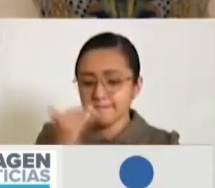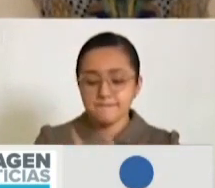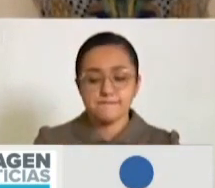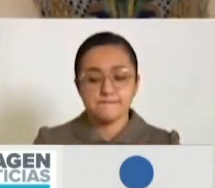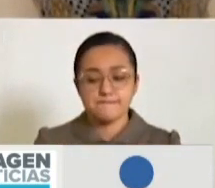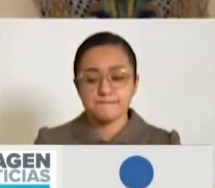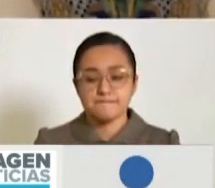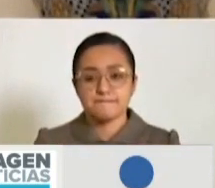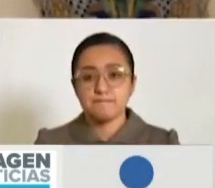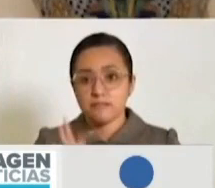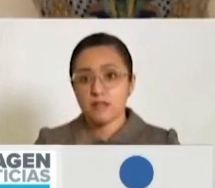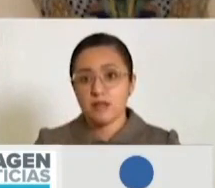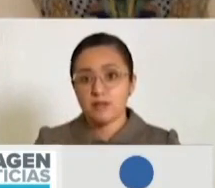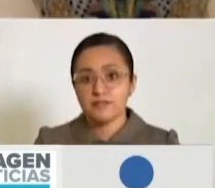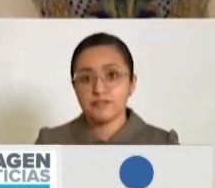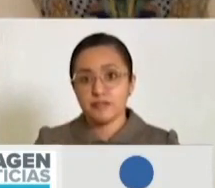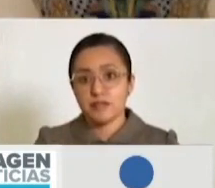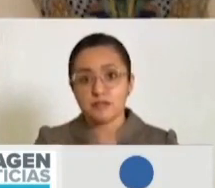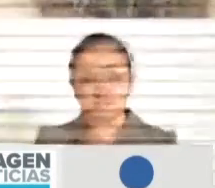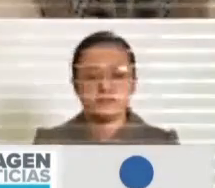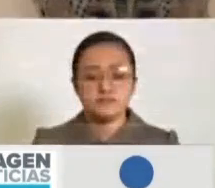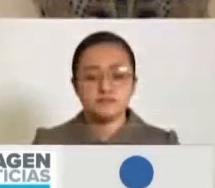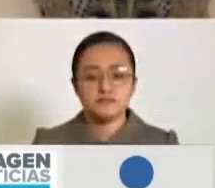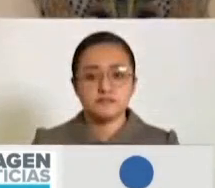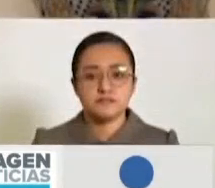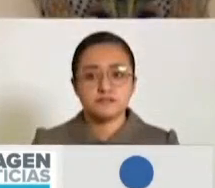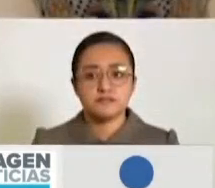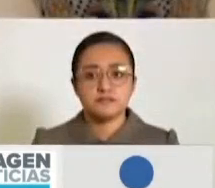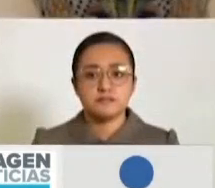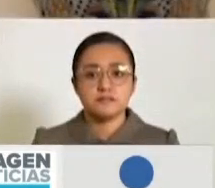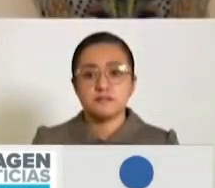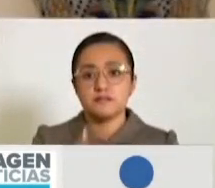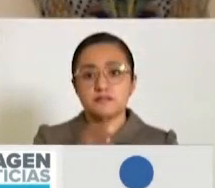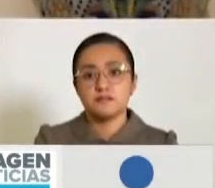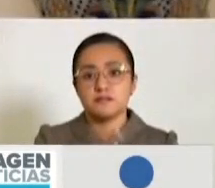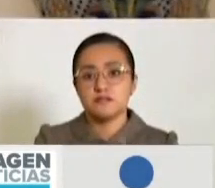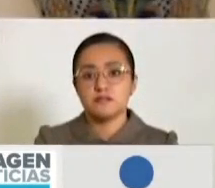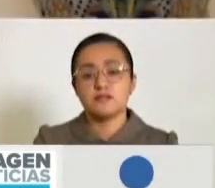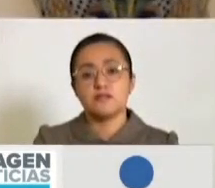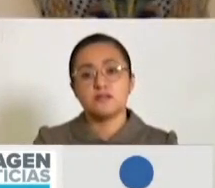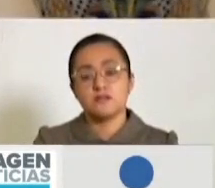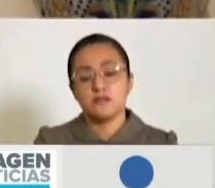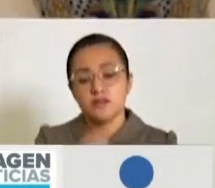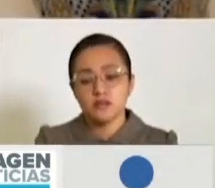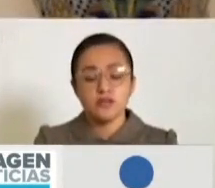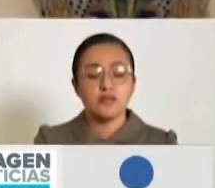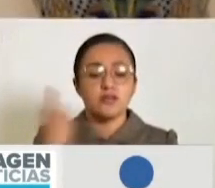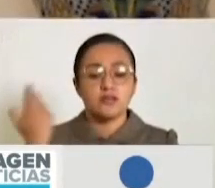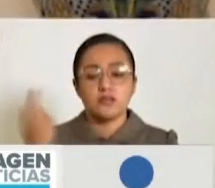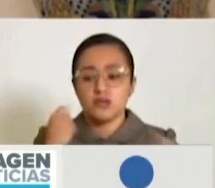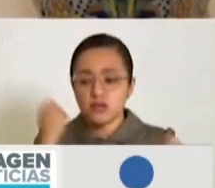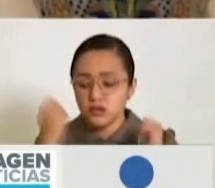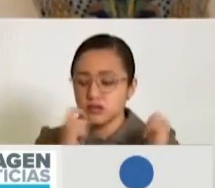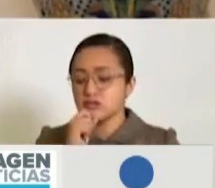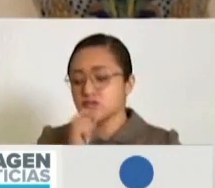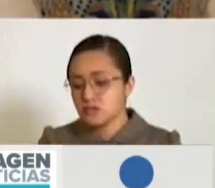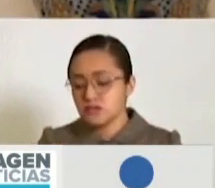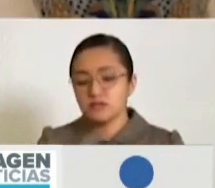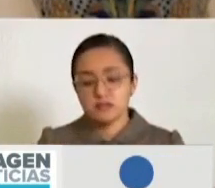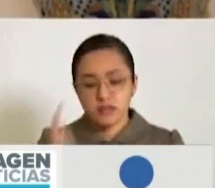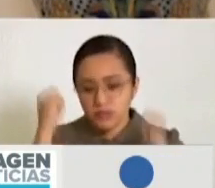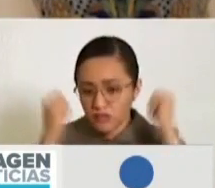agropecuario importante como hasta hoy lo hemos hecho tenemos que impulsar mucho el turismo en el